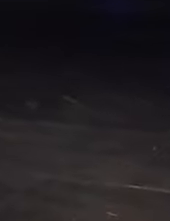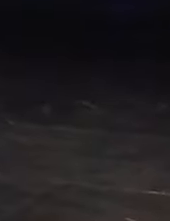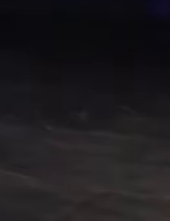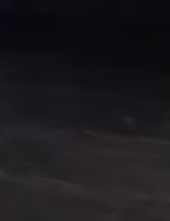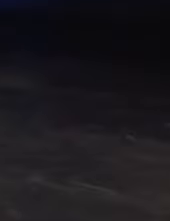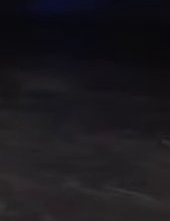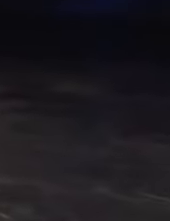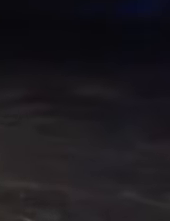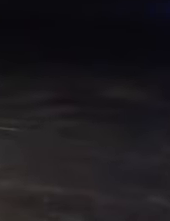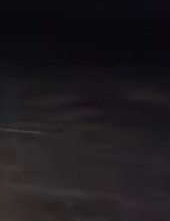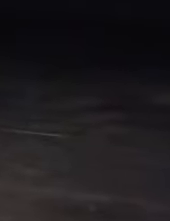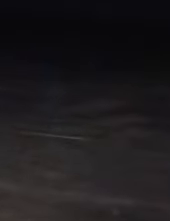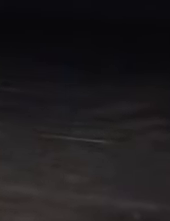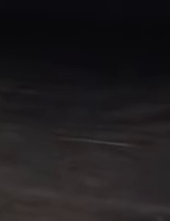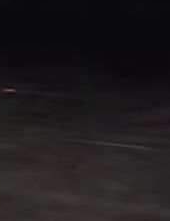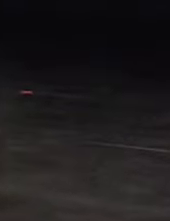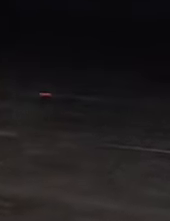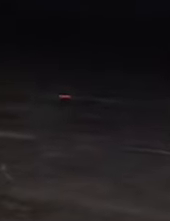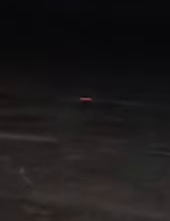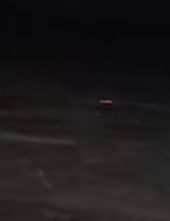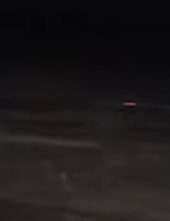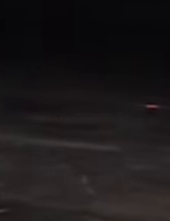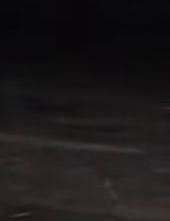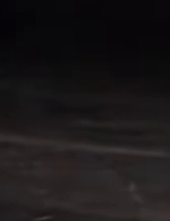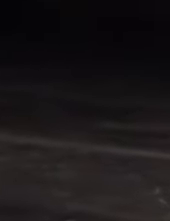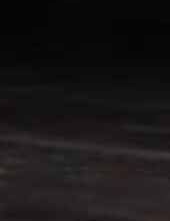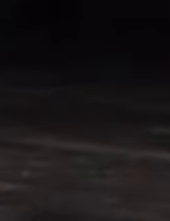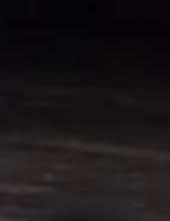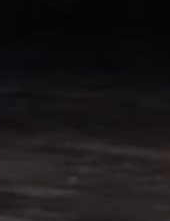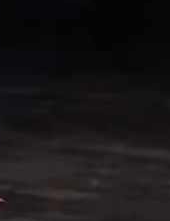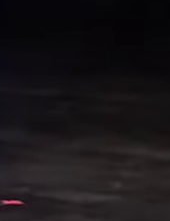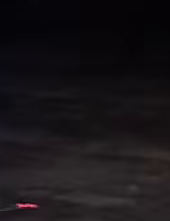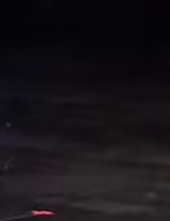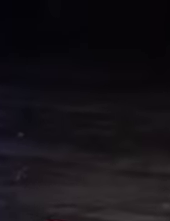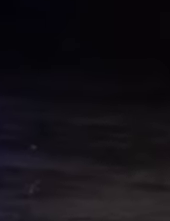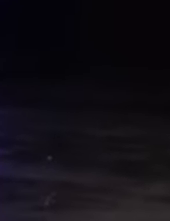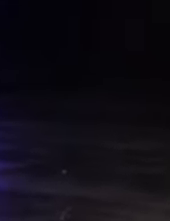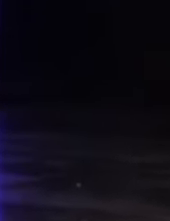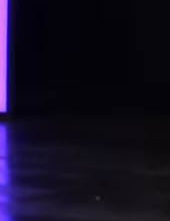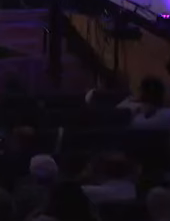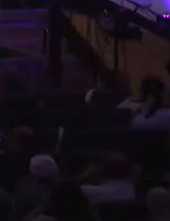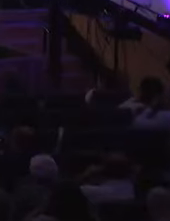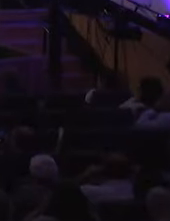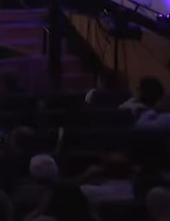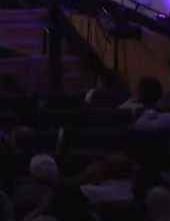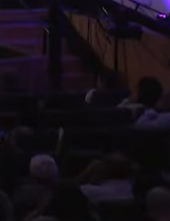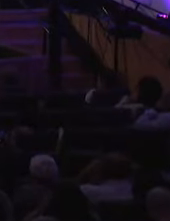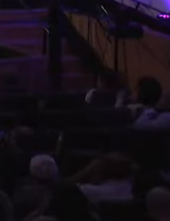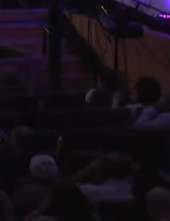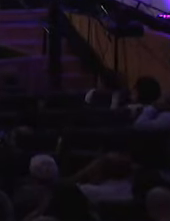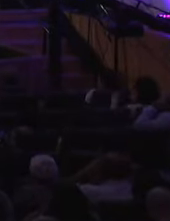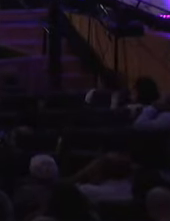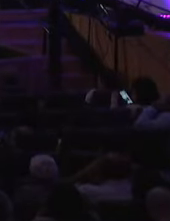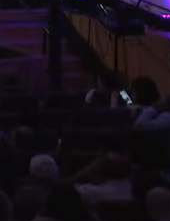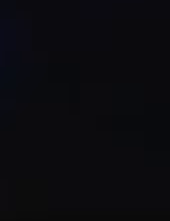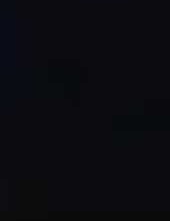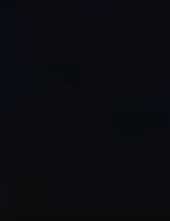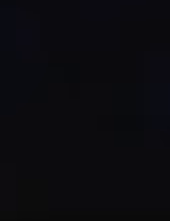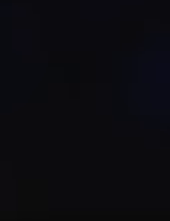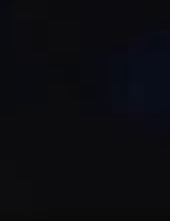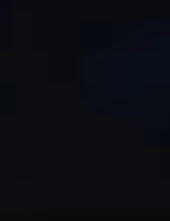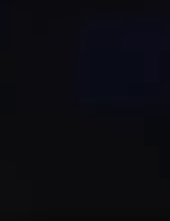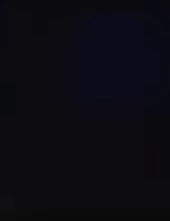my Yo soy de Marruecos me gustaría agradecerle al congreso del futuro esta oportunidad de